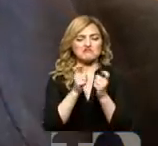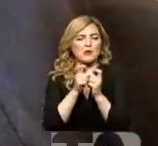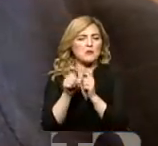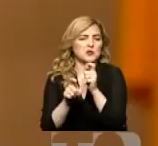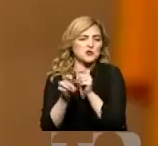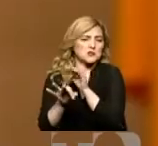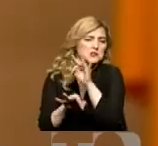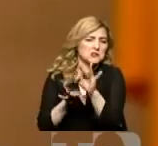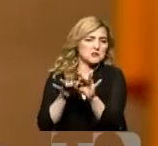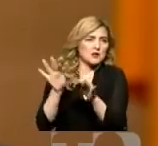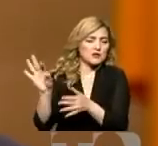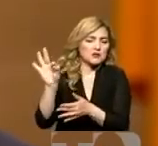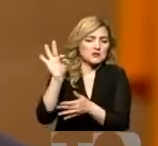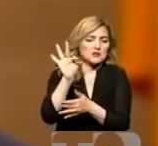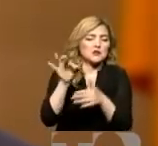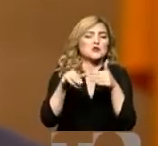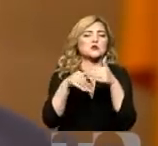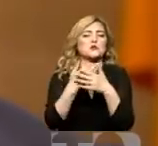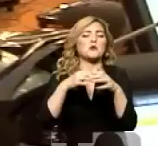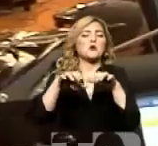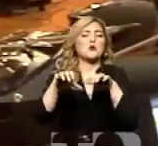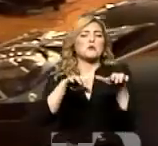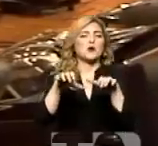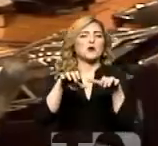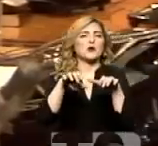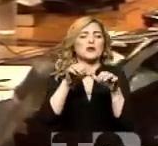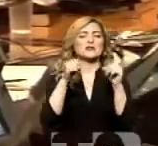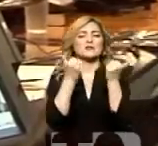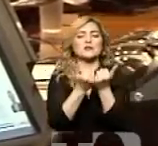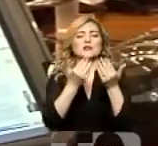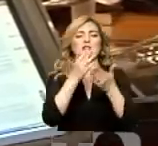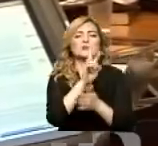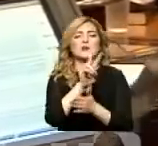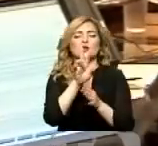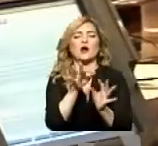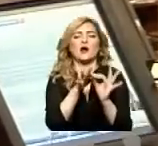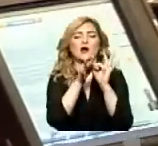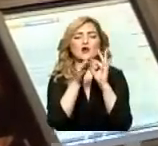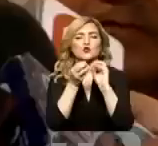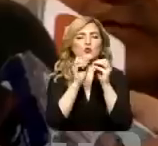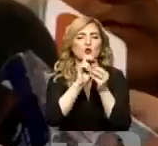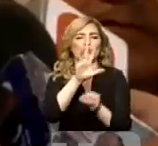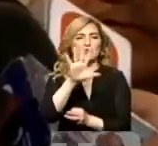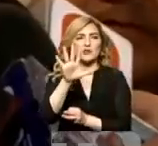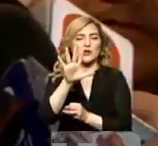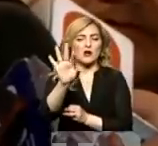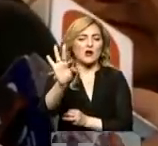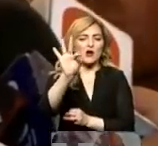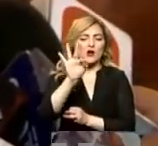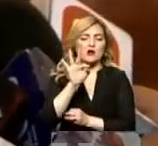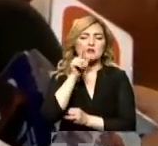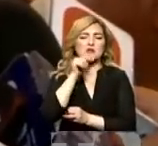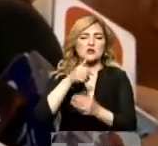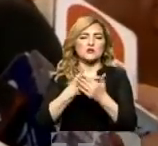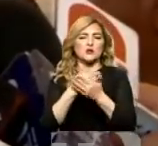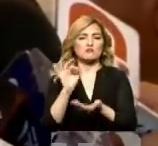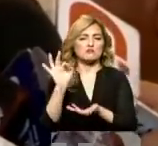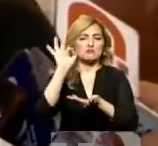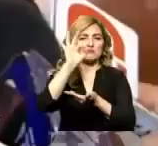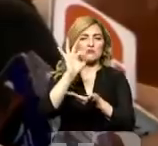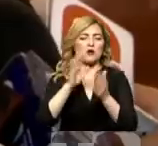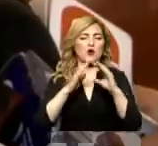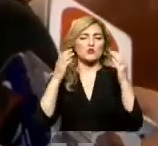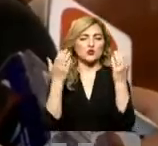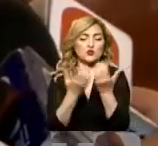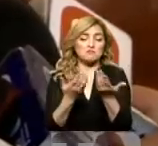Ahora deberán elegir a un nuevo coordinador de los 22 asambleístas aliados del bloque país. Definir quién va a ser el nuevo representante